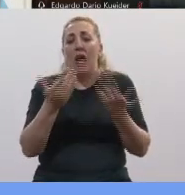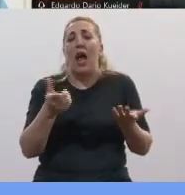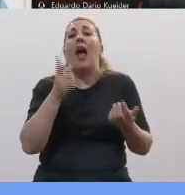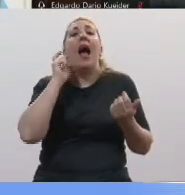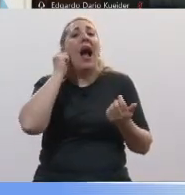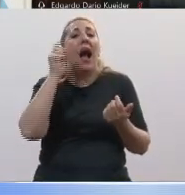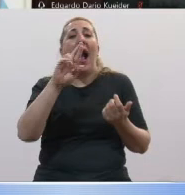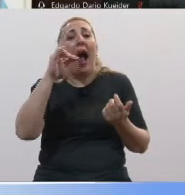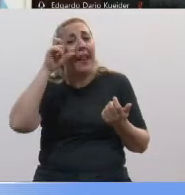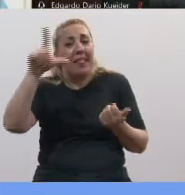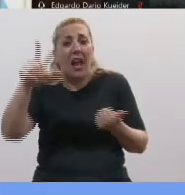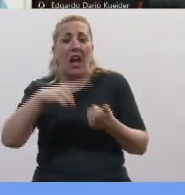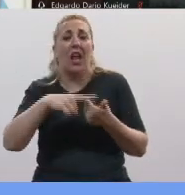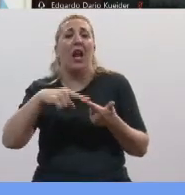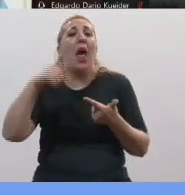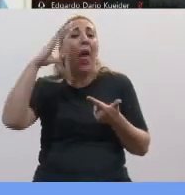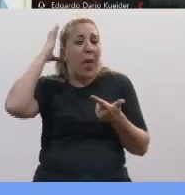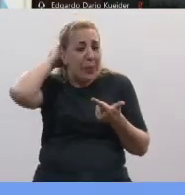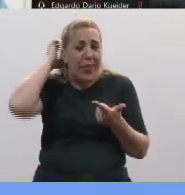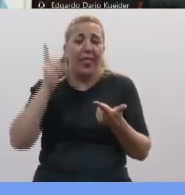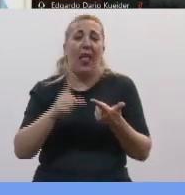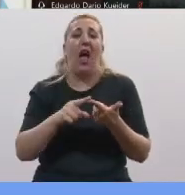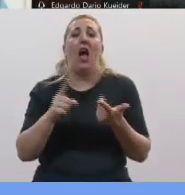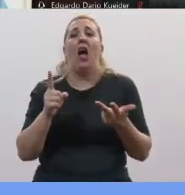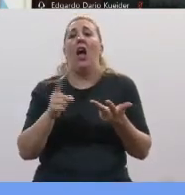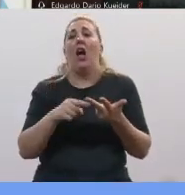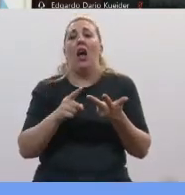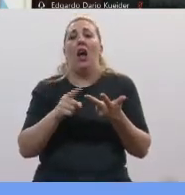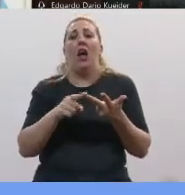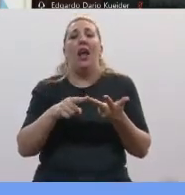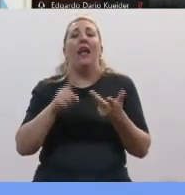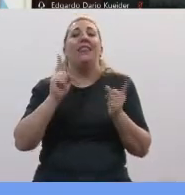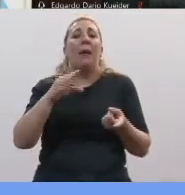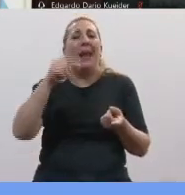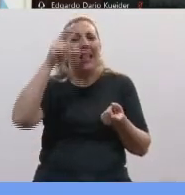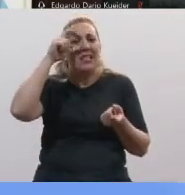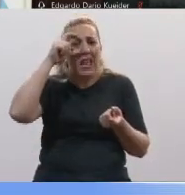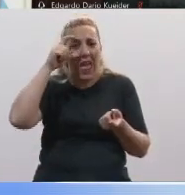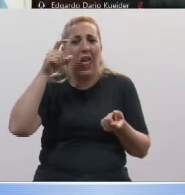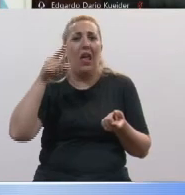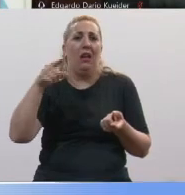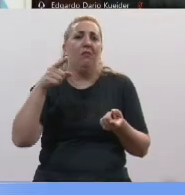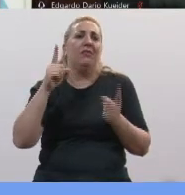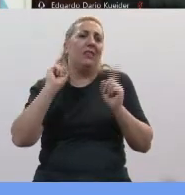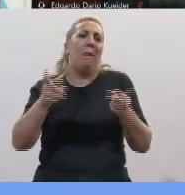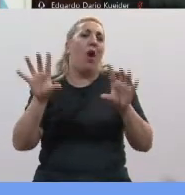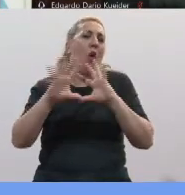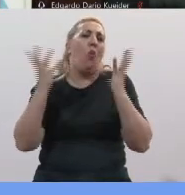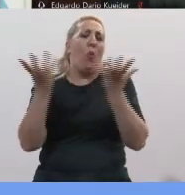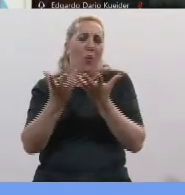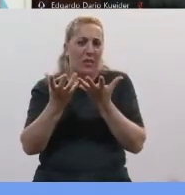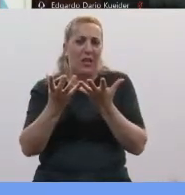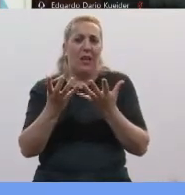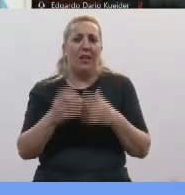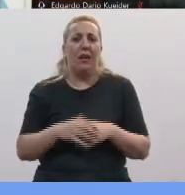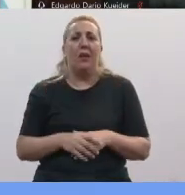Gardel, está Evita, está el Che, que es un fenómeno universal,